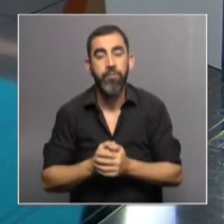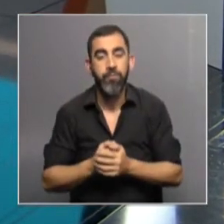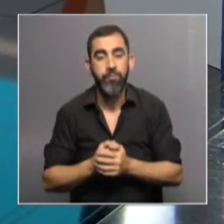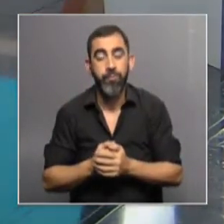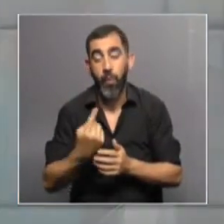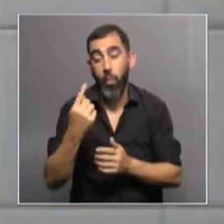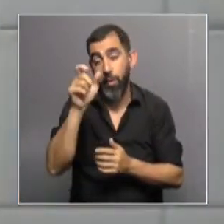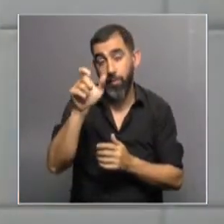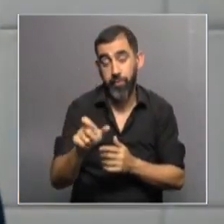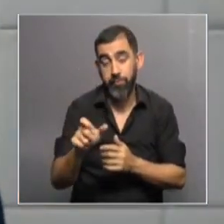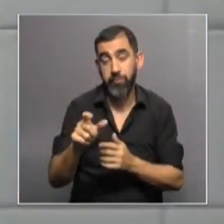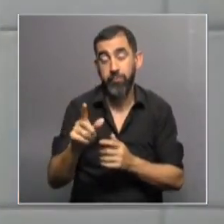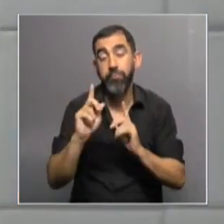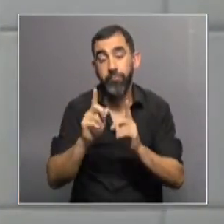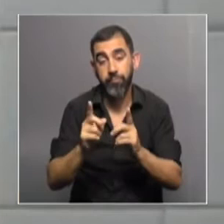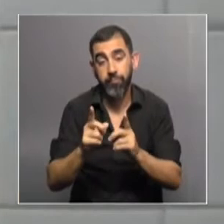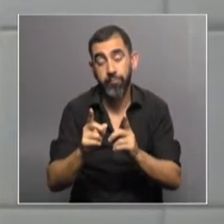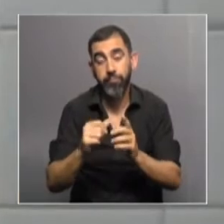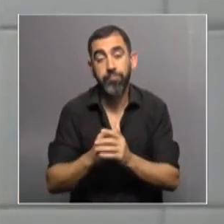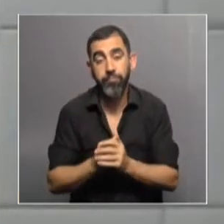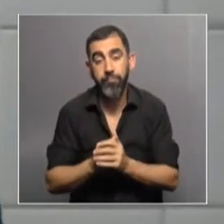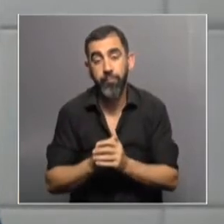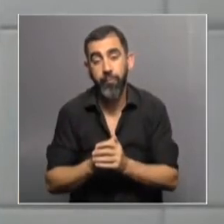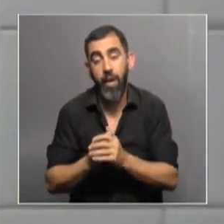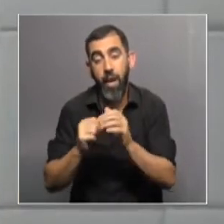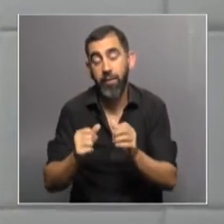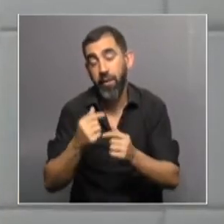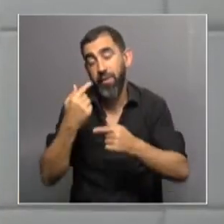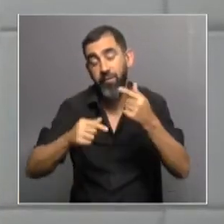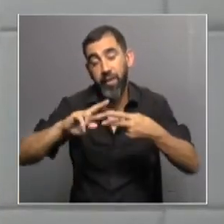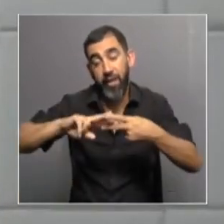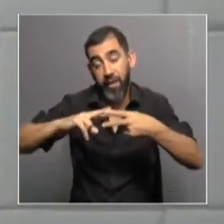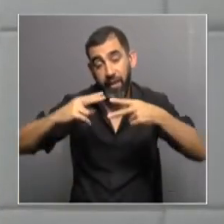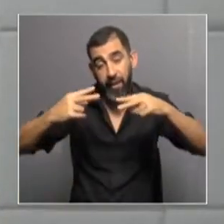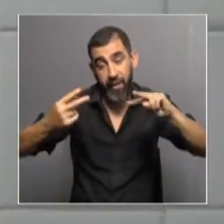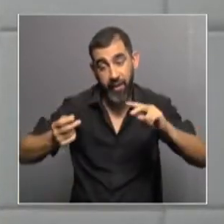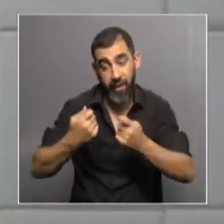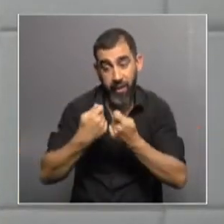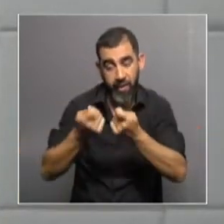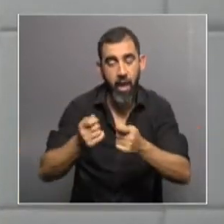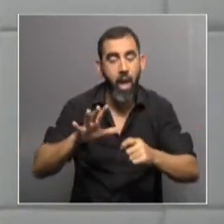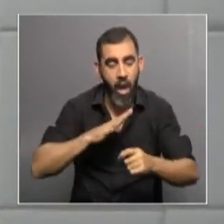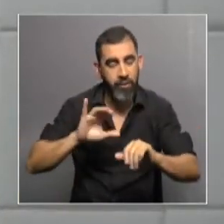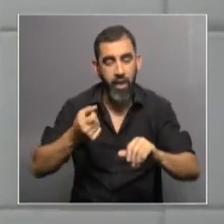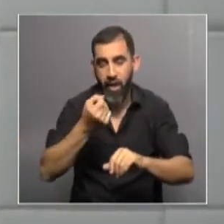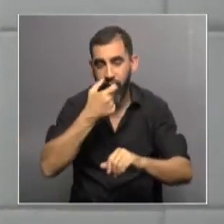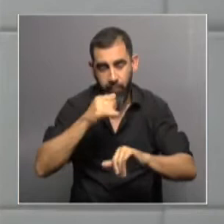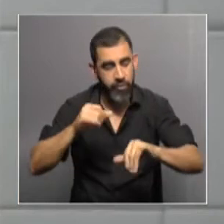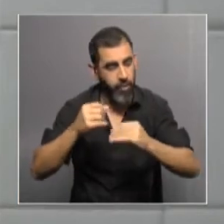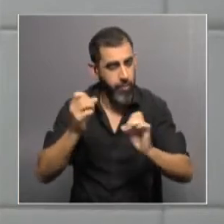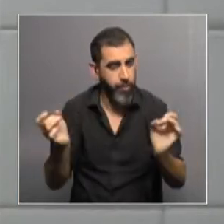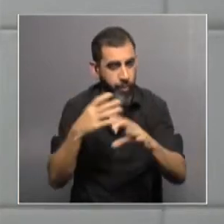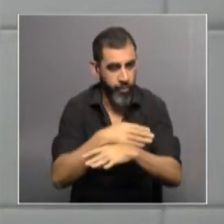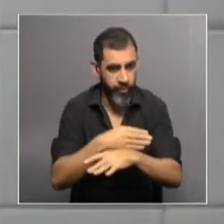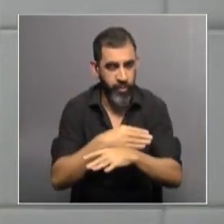un paciente le tenemos que ofrecer un panel de genes para los que hay ya fármacos activos y desarrollados